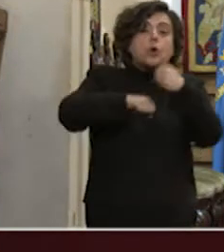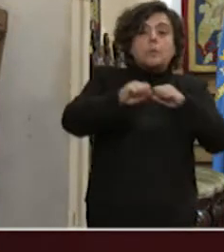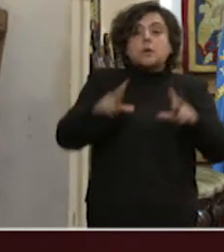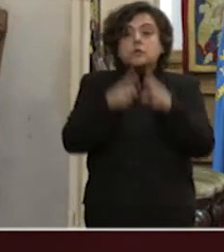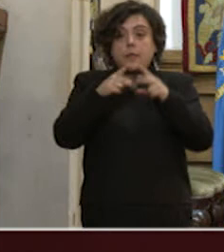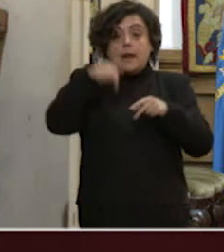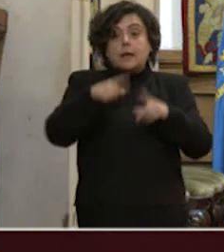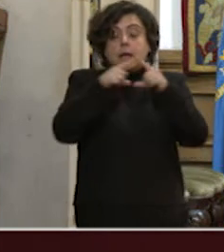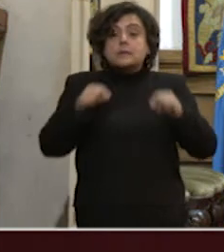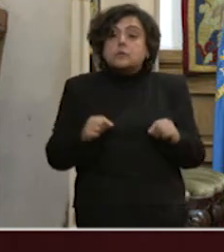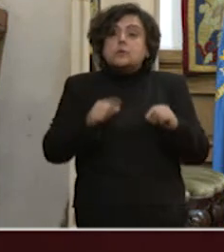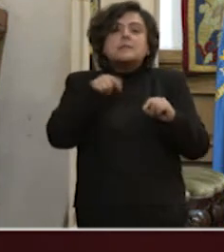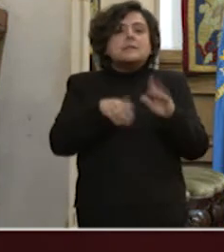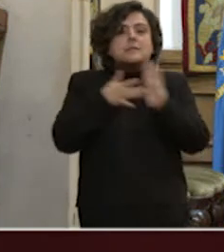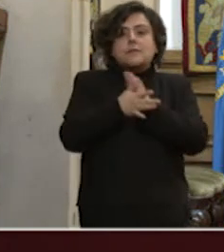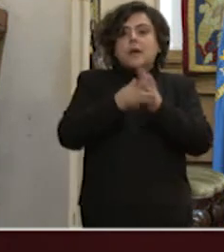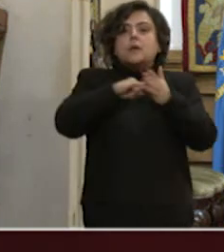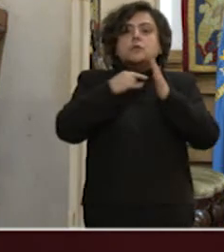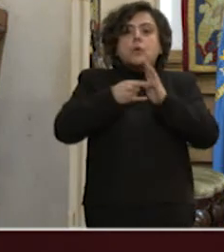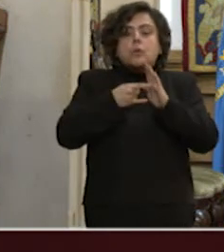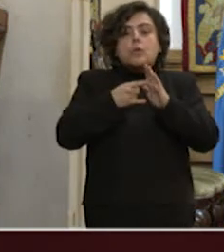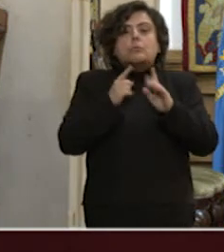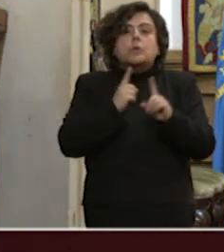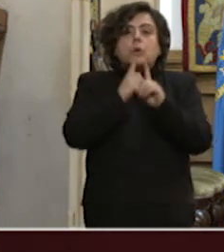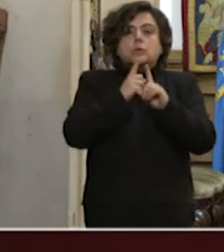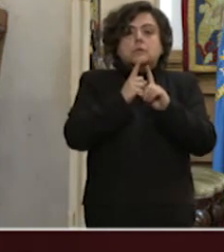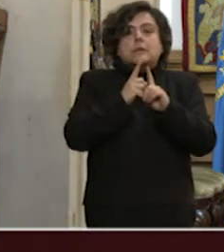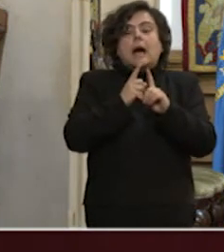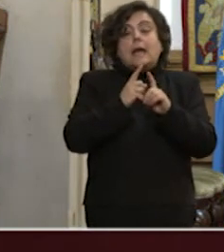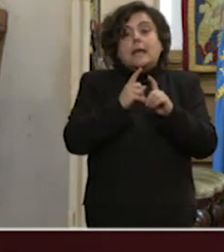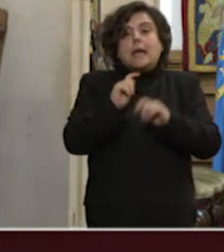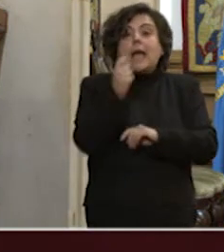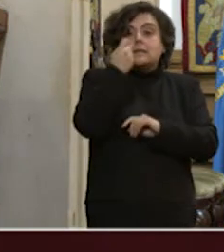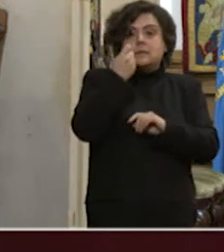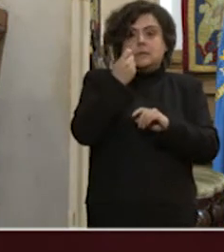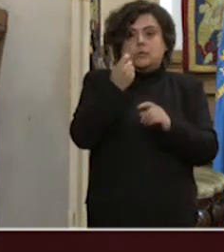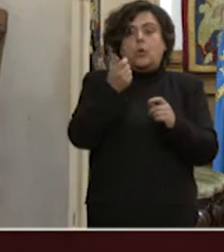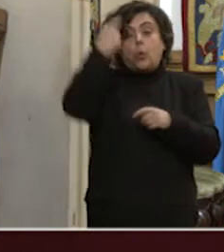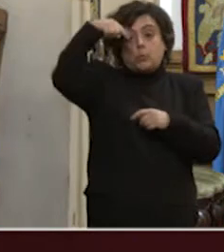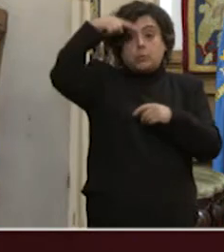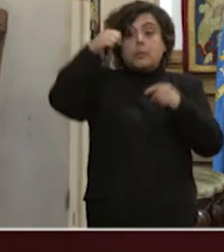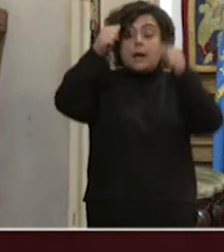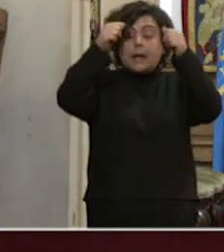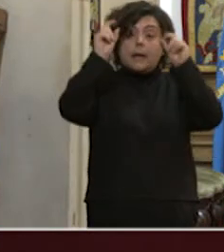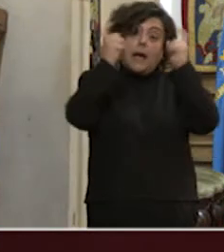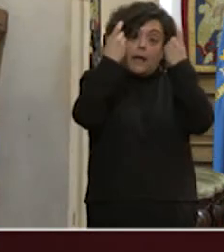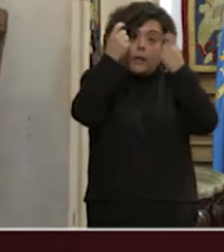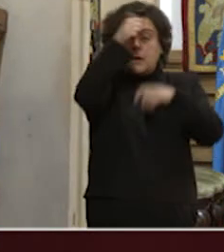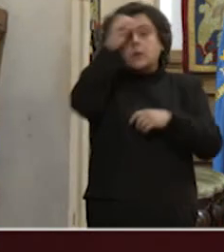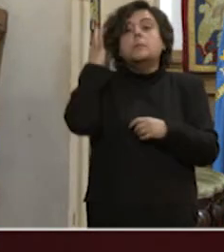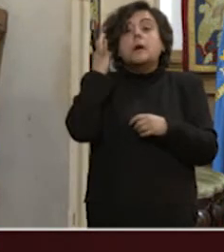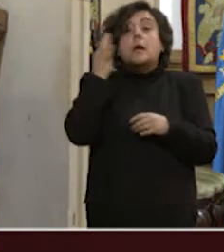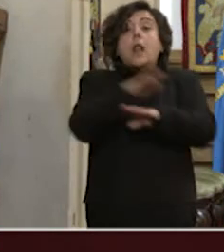también soluciones para frenar el éxodo de nuestros egresados. El Ejecutivo Autonómico ha comprendido